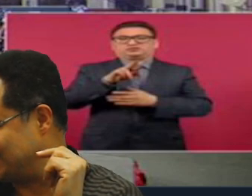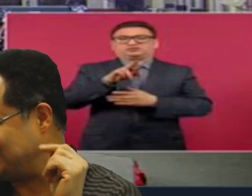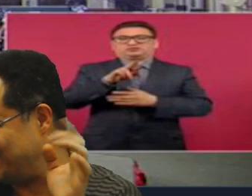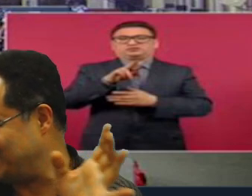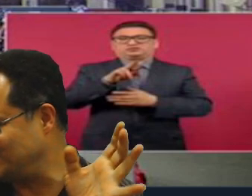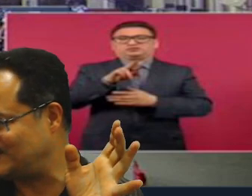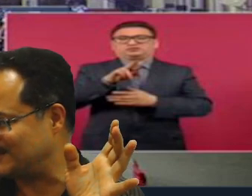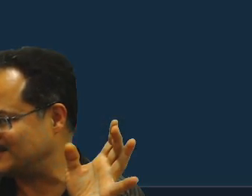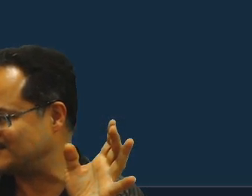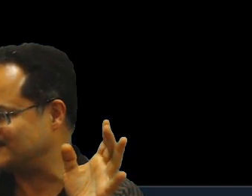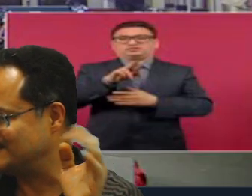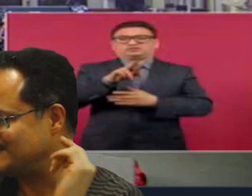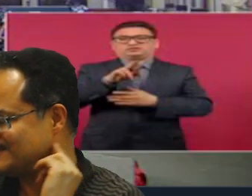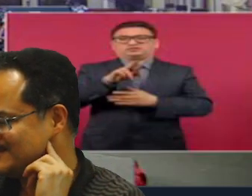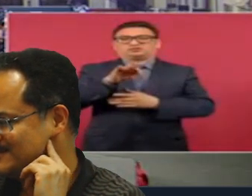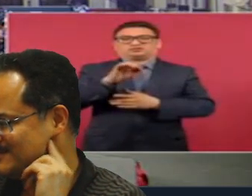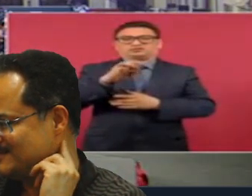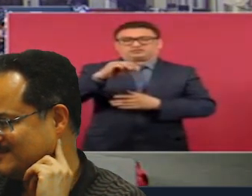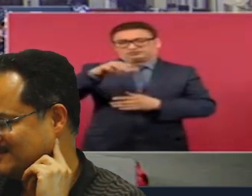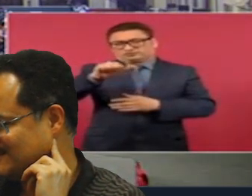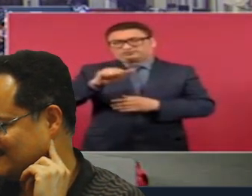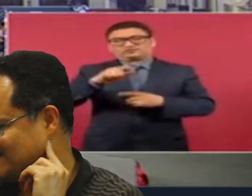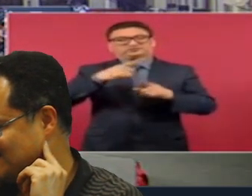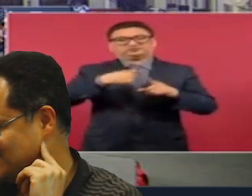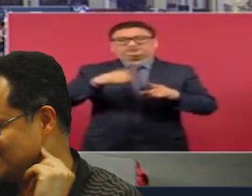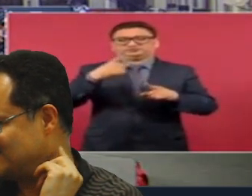son es de llamar mucho la atención